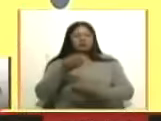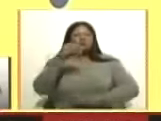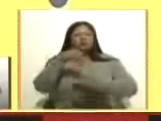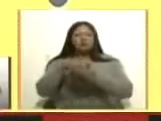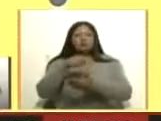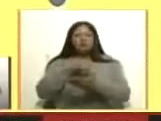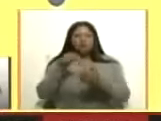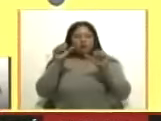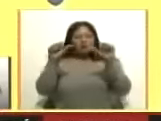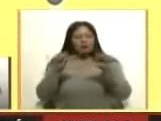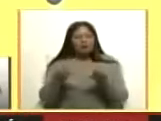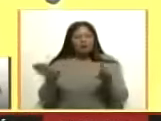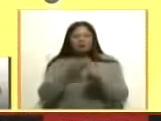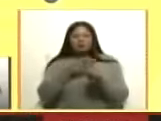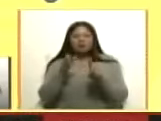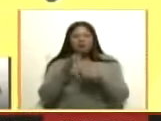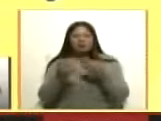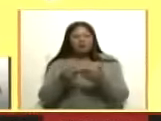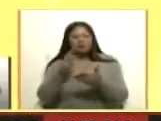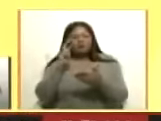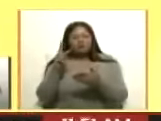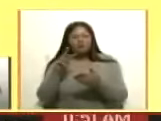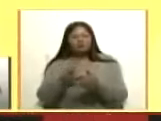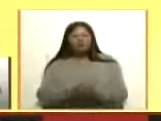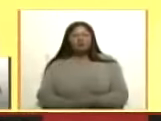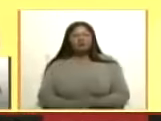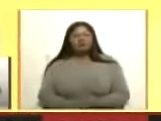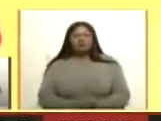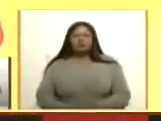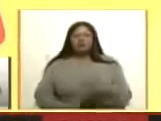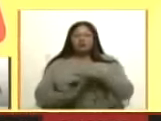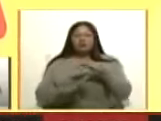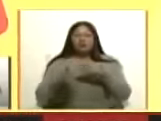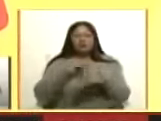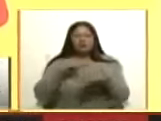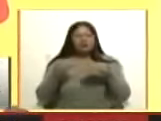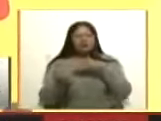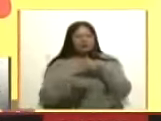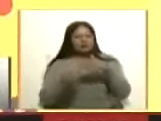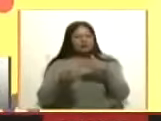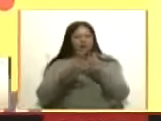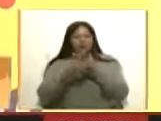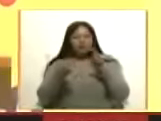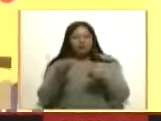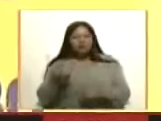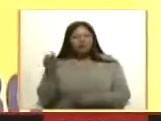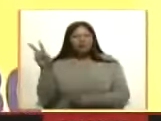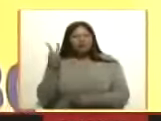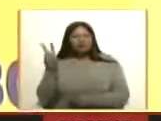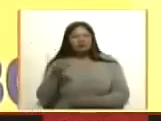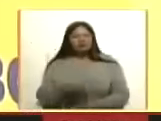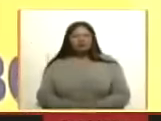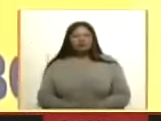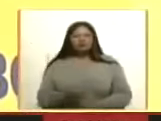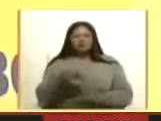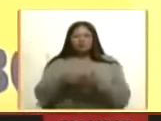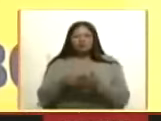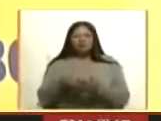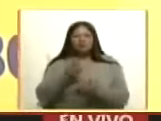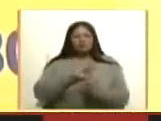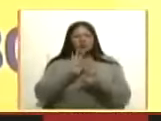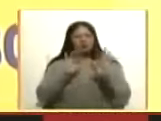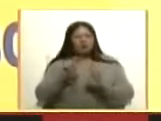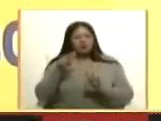una agenda de violencia o ante los intentos de frenar las instituciones y la democracia venezolana se impuso la dignidad y la